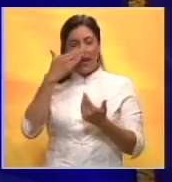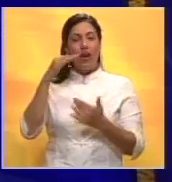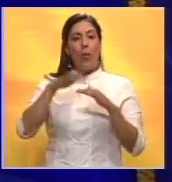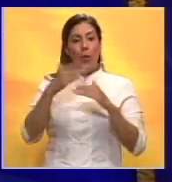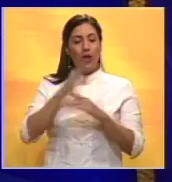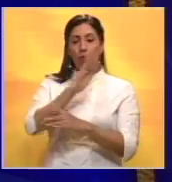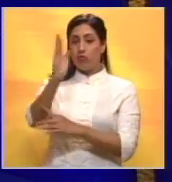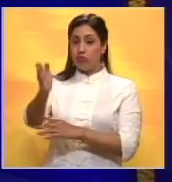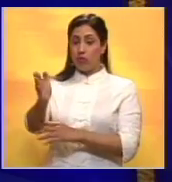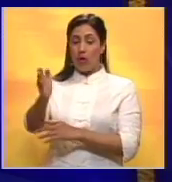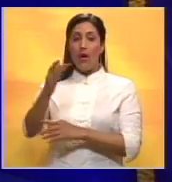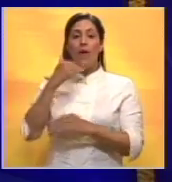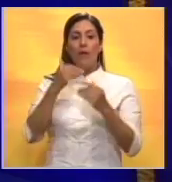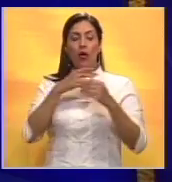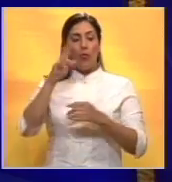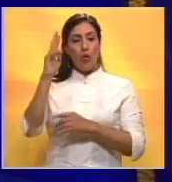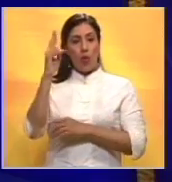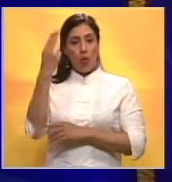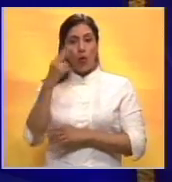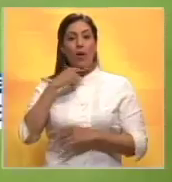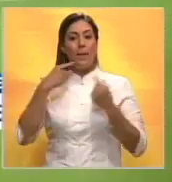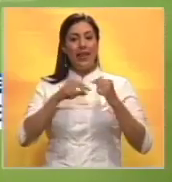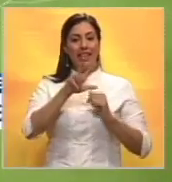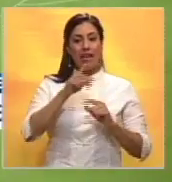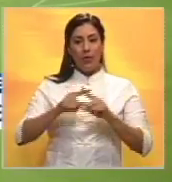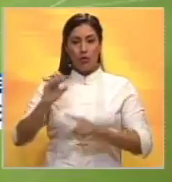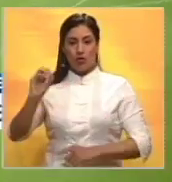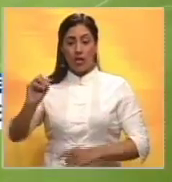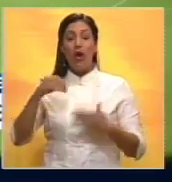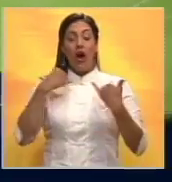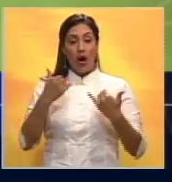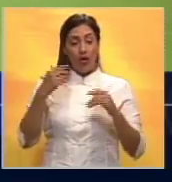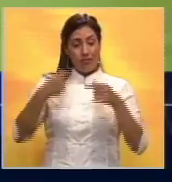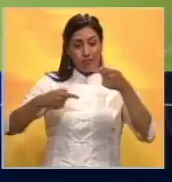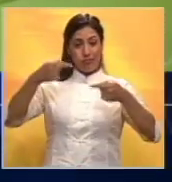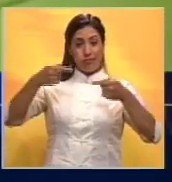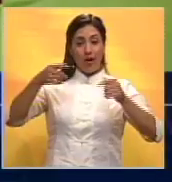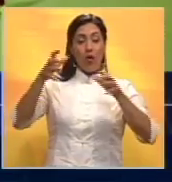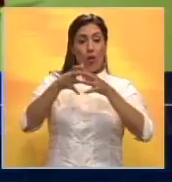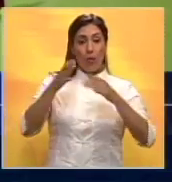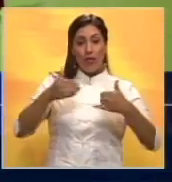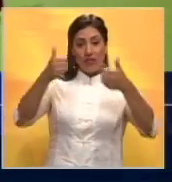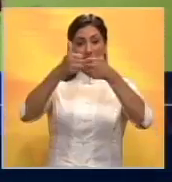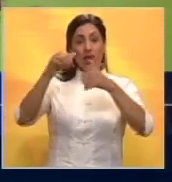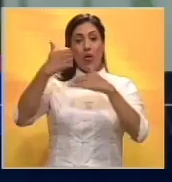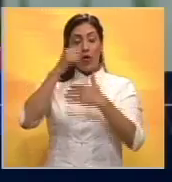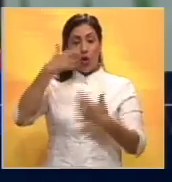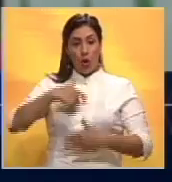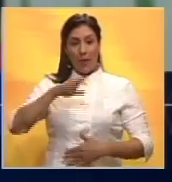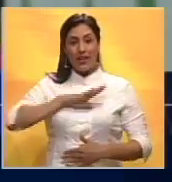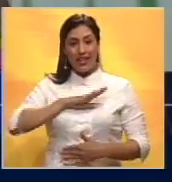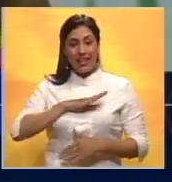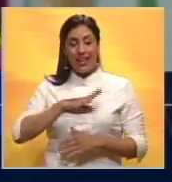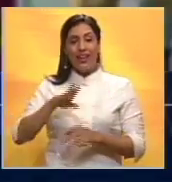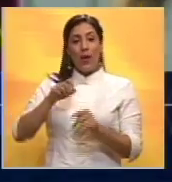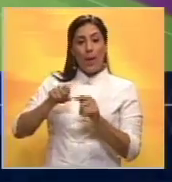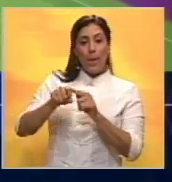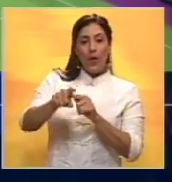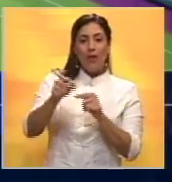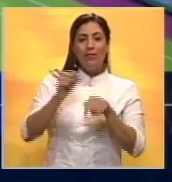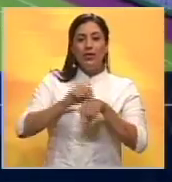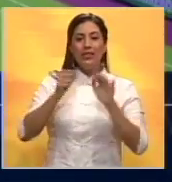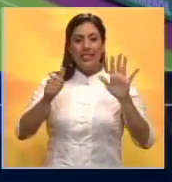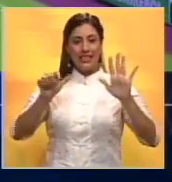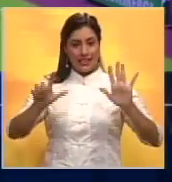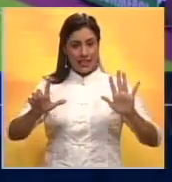tras vencer a su par de Uruguay tres goles por cero el partido se definió en la recta final luego de que josua Mejía abrier el marcador al minuto